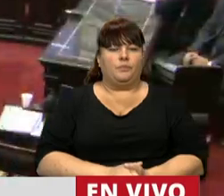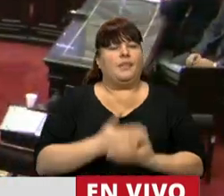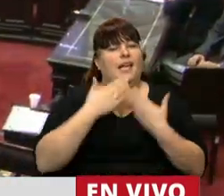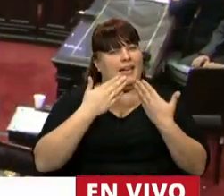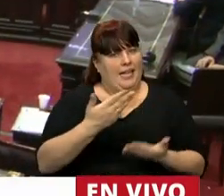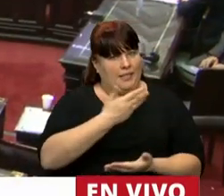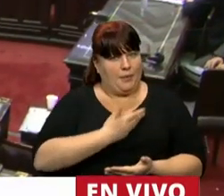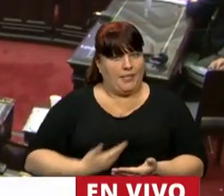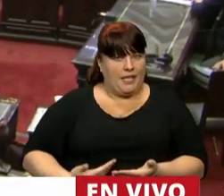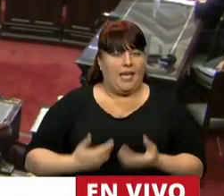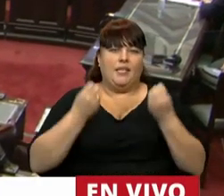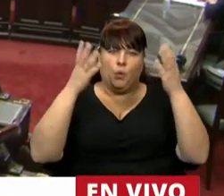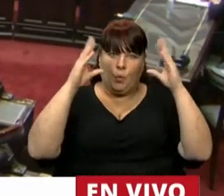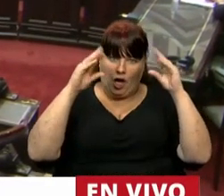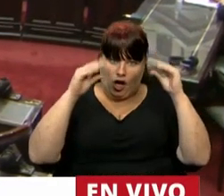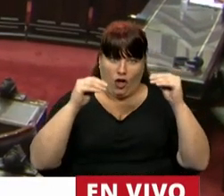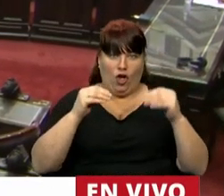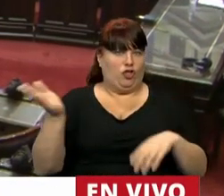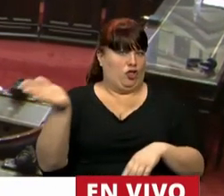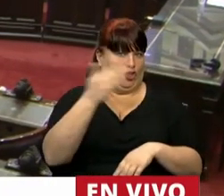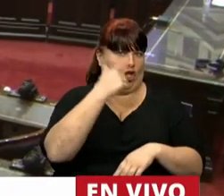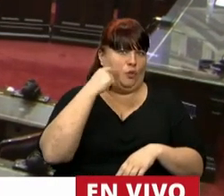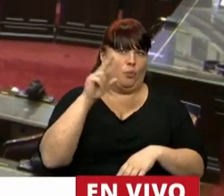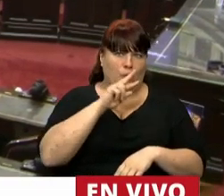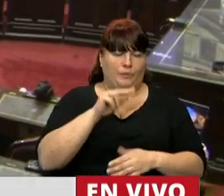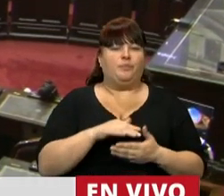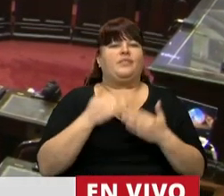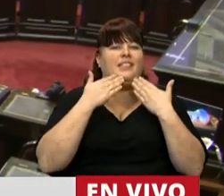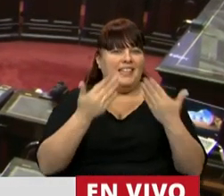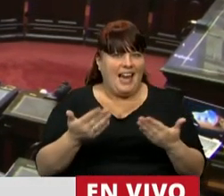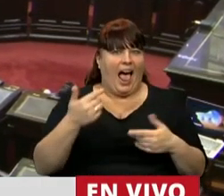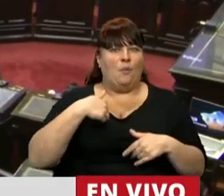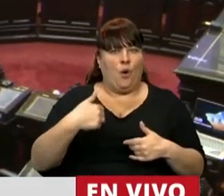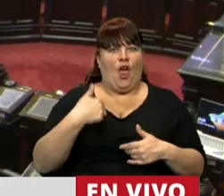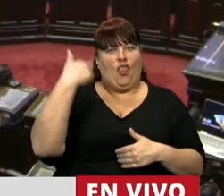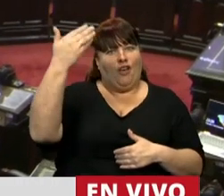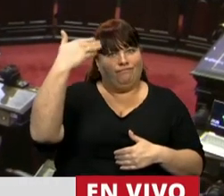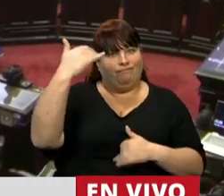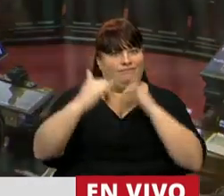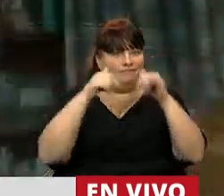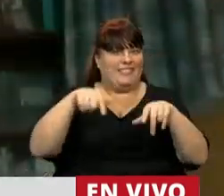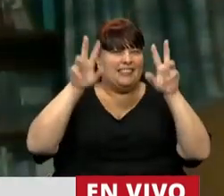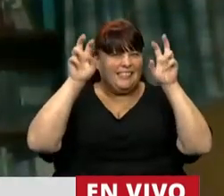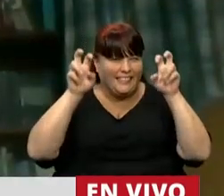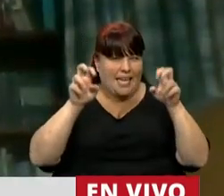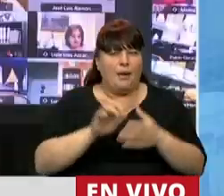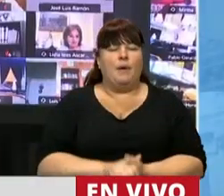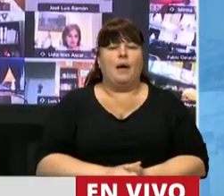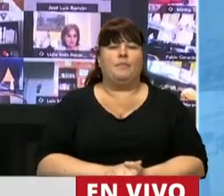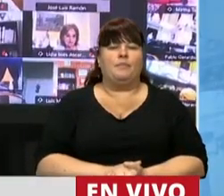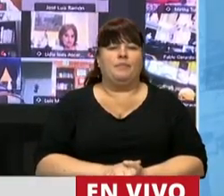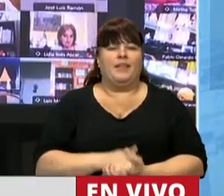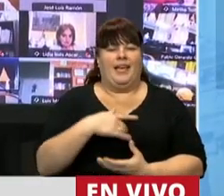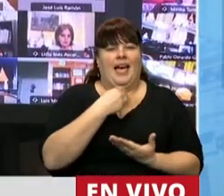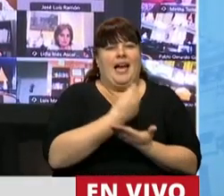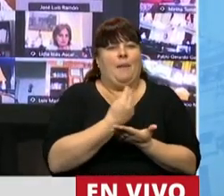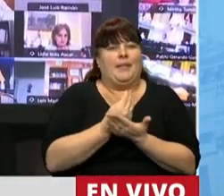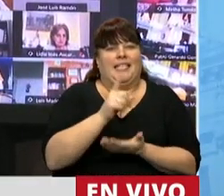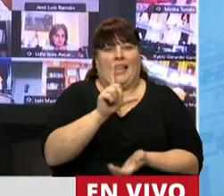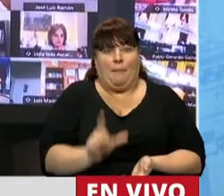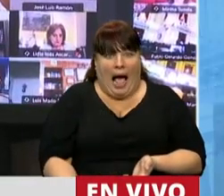Gracias, presidente. Buenas noches a todas y a todos. Y gracias por permitirme poner palabra en este tema donde los representantes